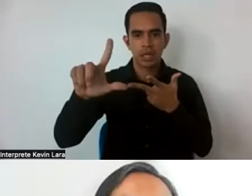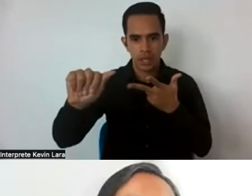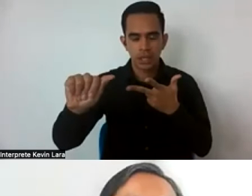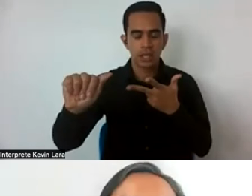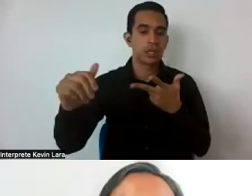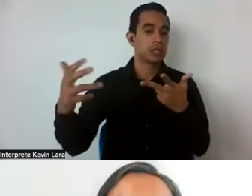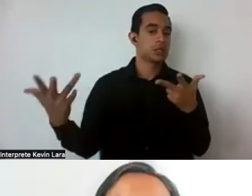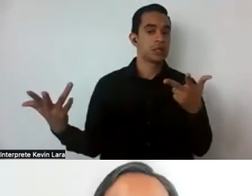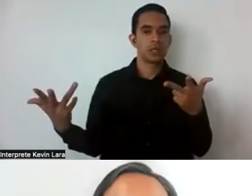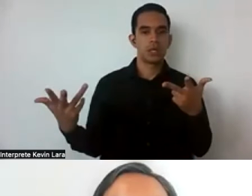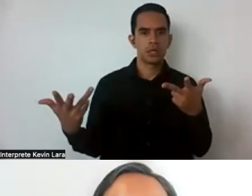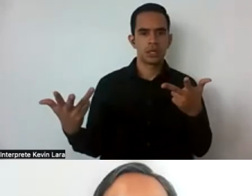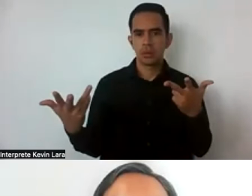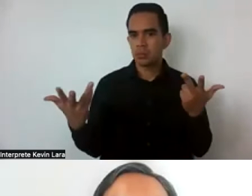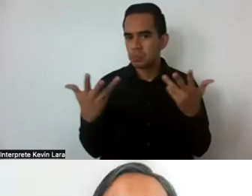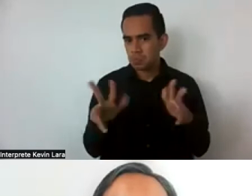y creo que Soledad.